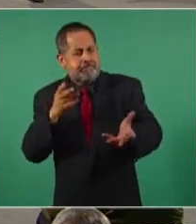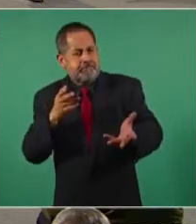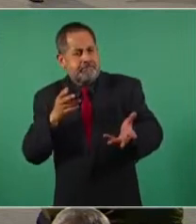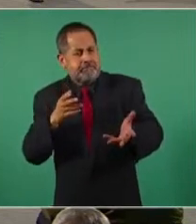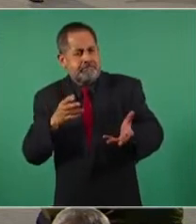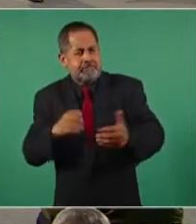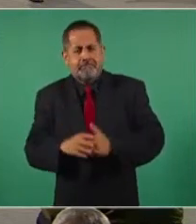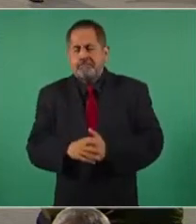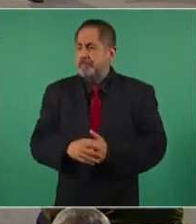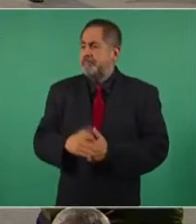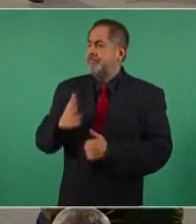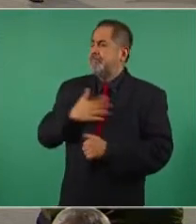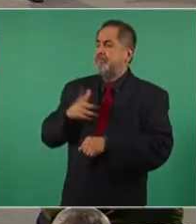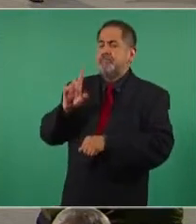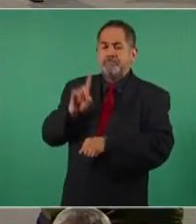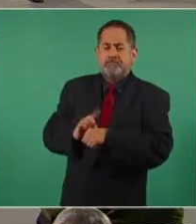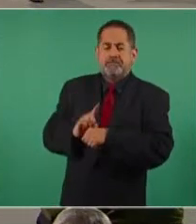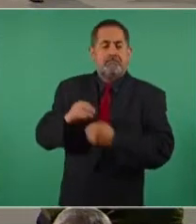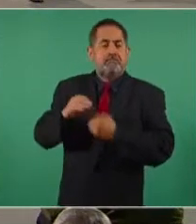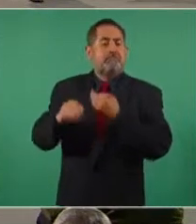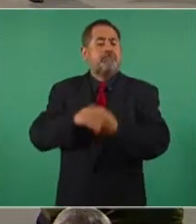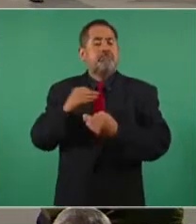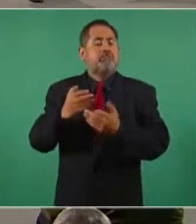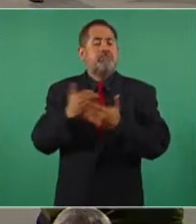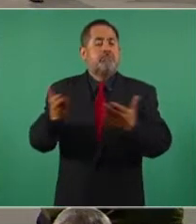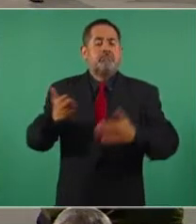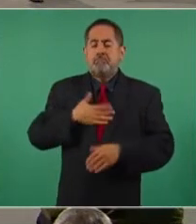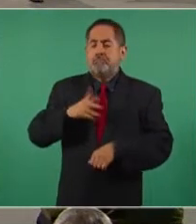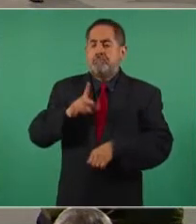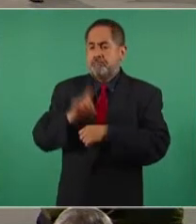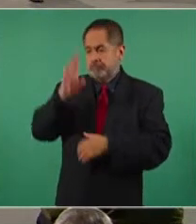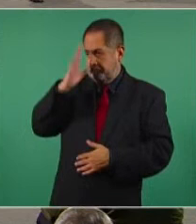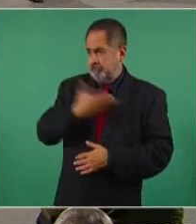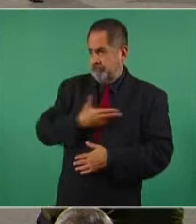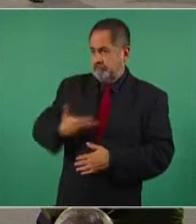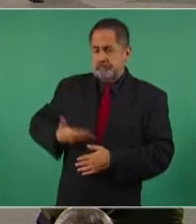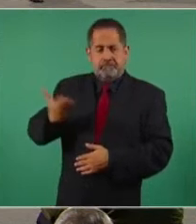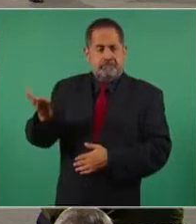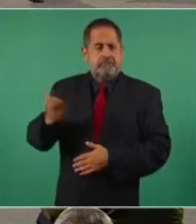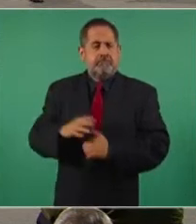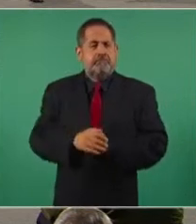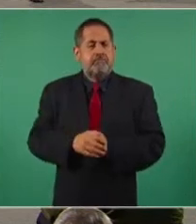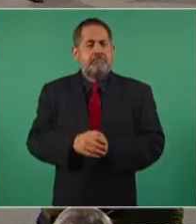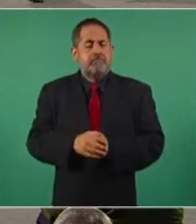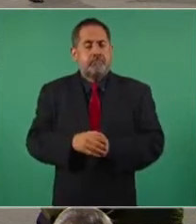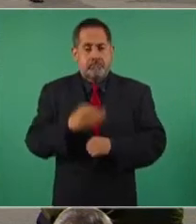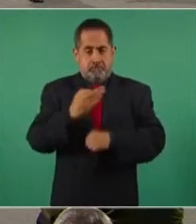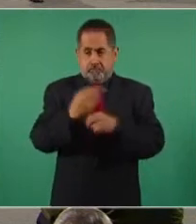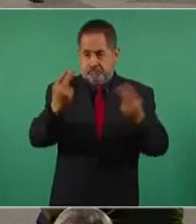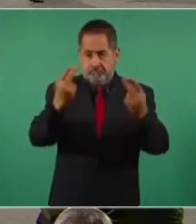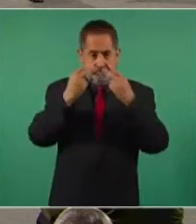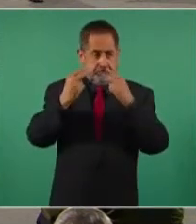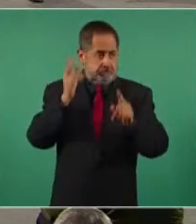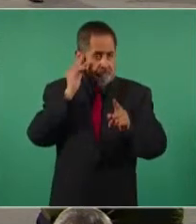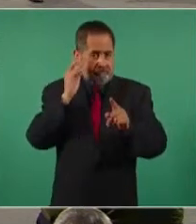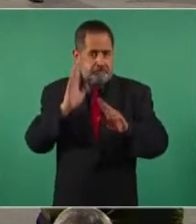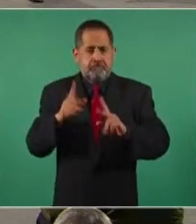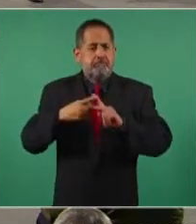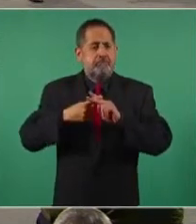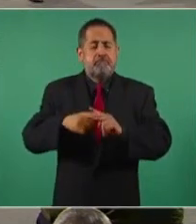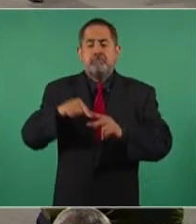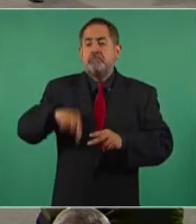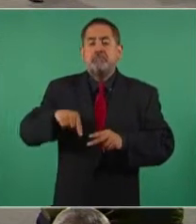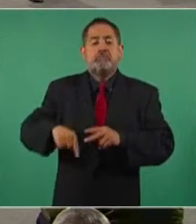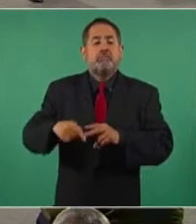están muy buenos días a todos ya todas buenos días señor presidente a todos quienes nos escucha estamos en la